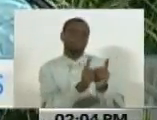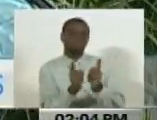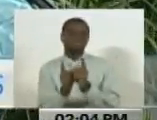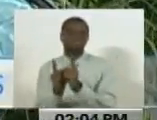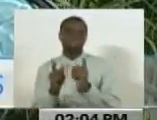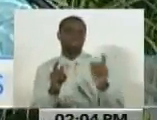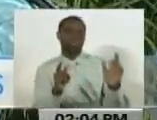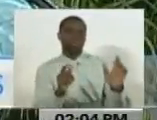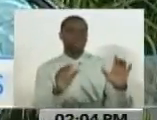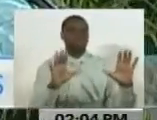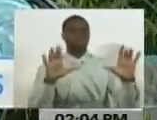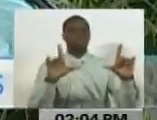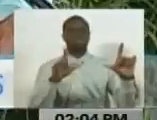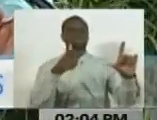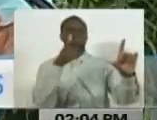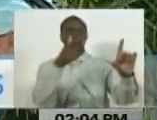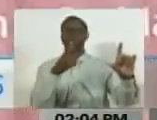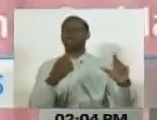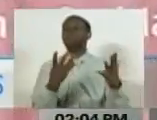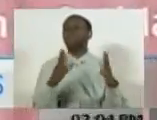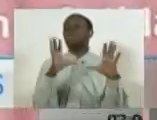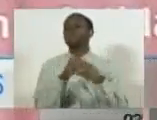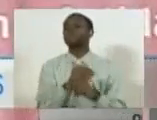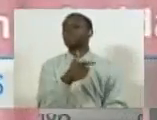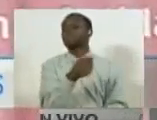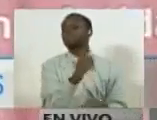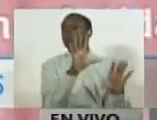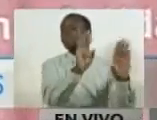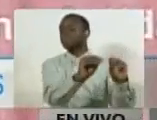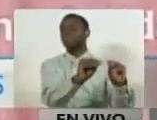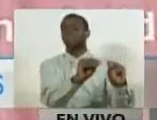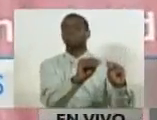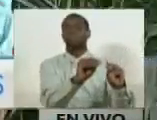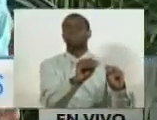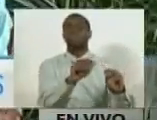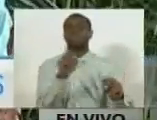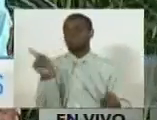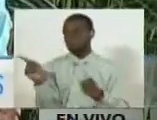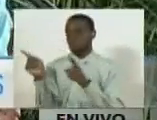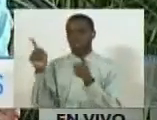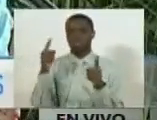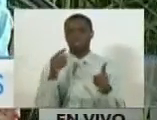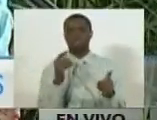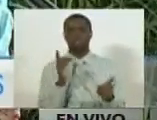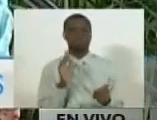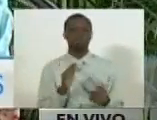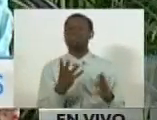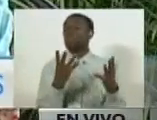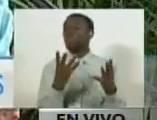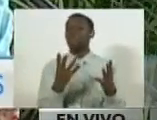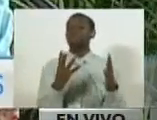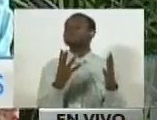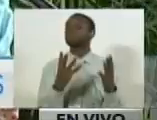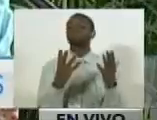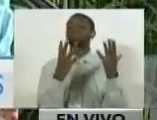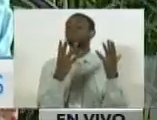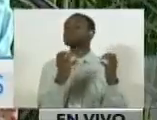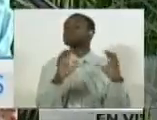Se apaga el televisor a las 9. ¿A quién no le pasó eso? Y punto, ¿verdad?